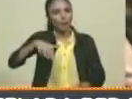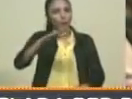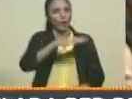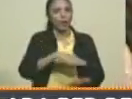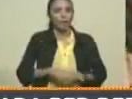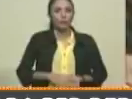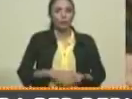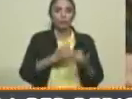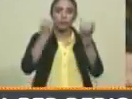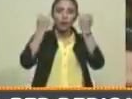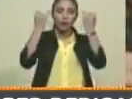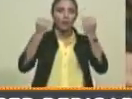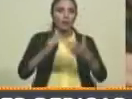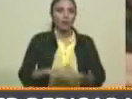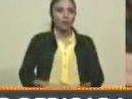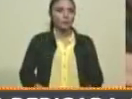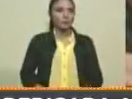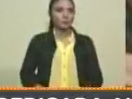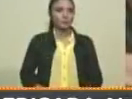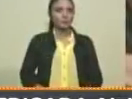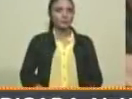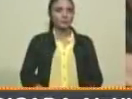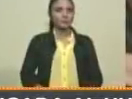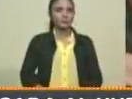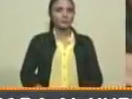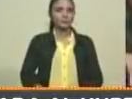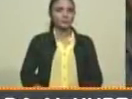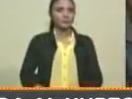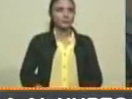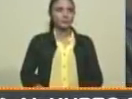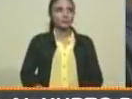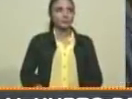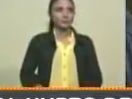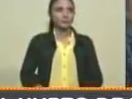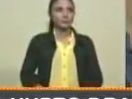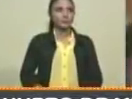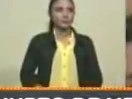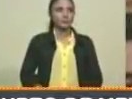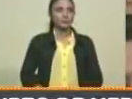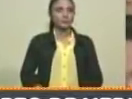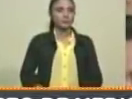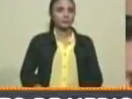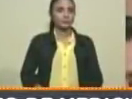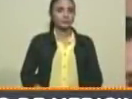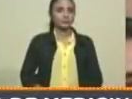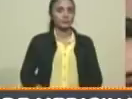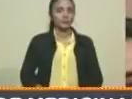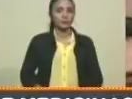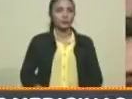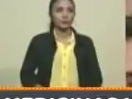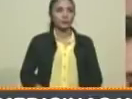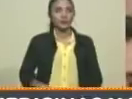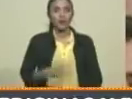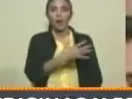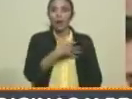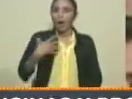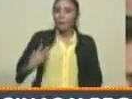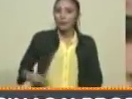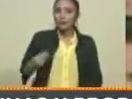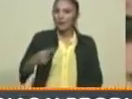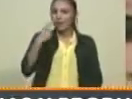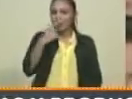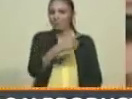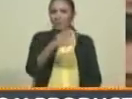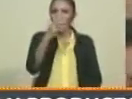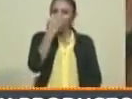fuego sagrado que nos orientó en esa Asamblea General. Aquello, presidente, parecía un circo, y